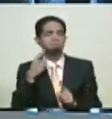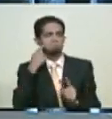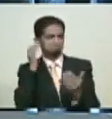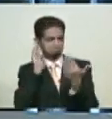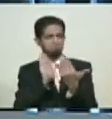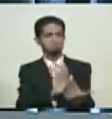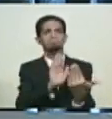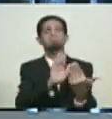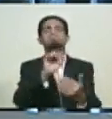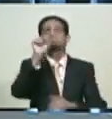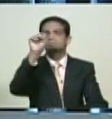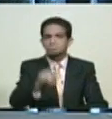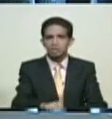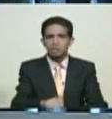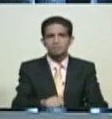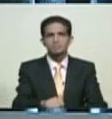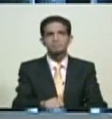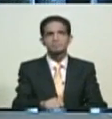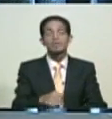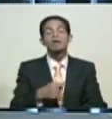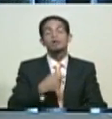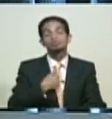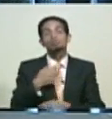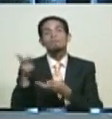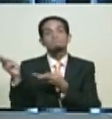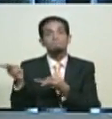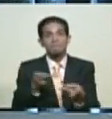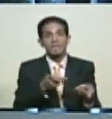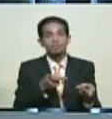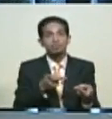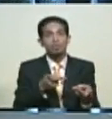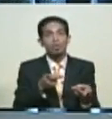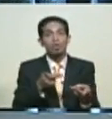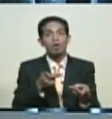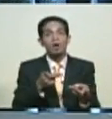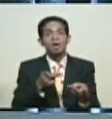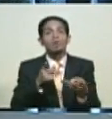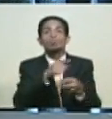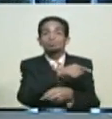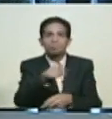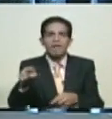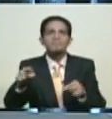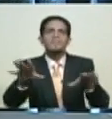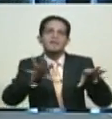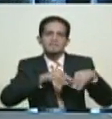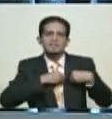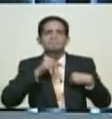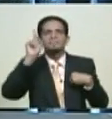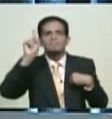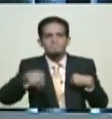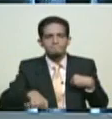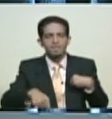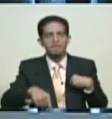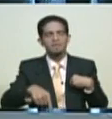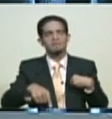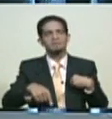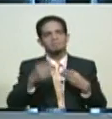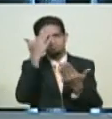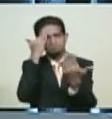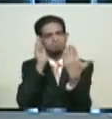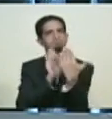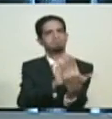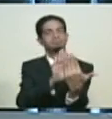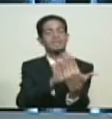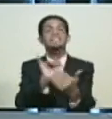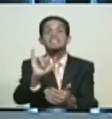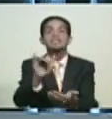y con retos y desafíos yo los invito a que los retos y desafíos sean de todo y ojalá las soluciones también sean